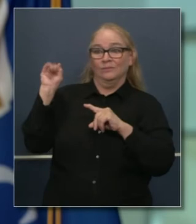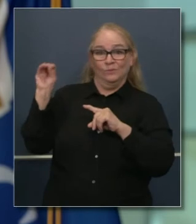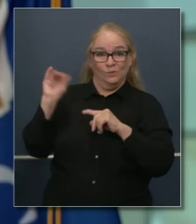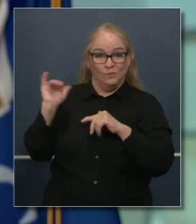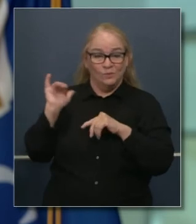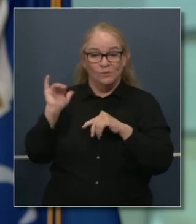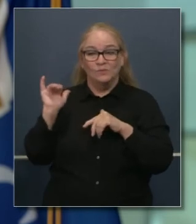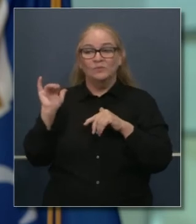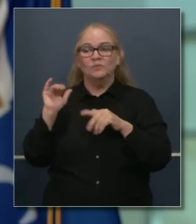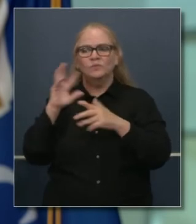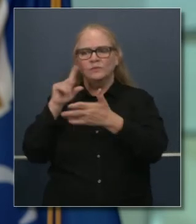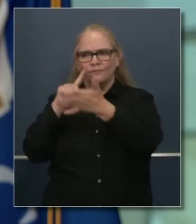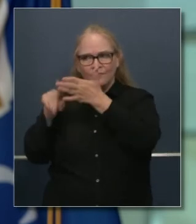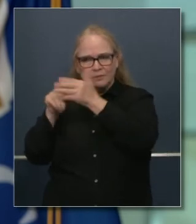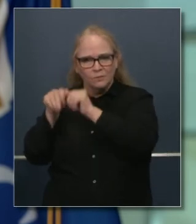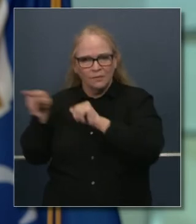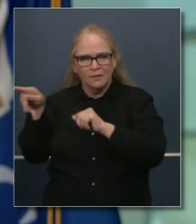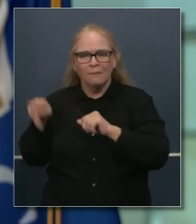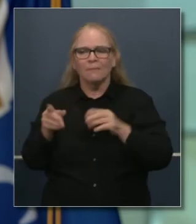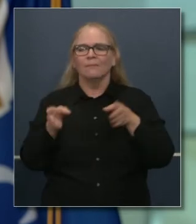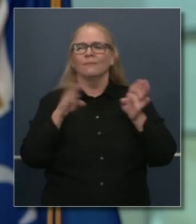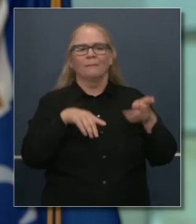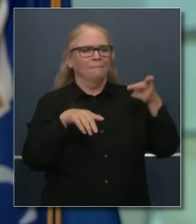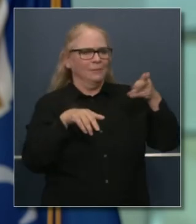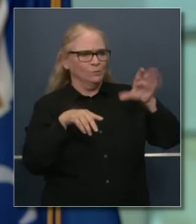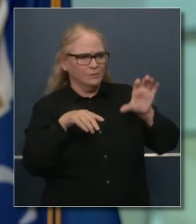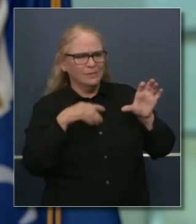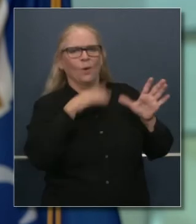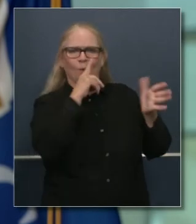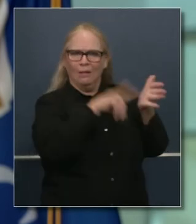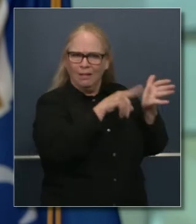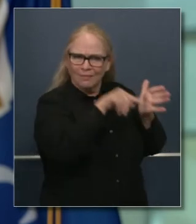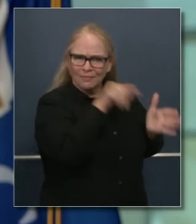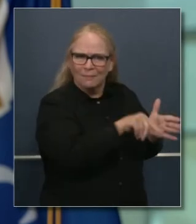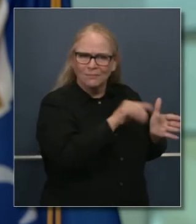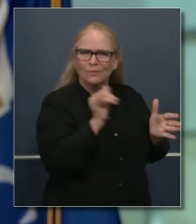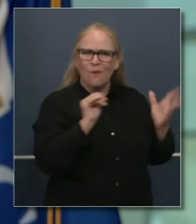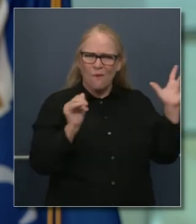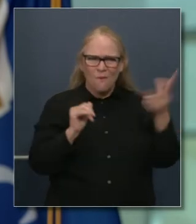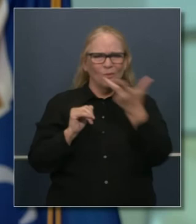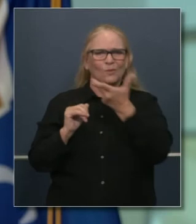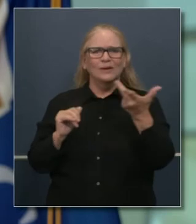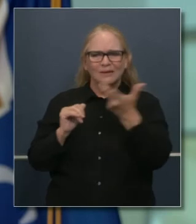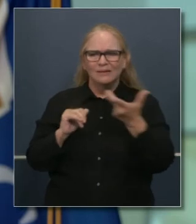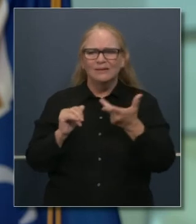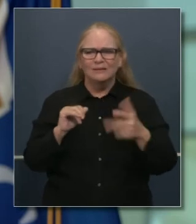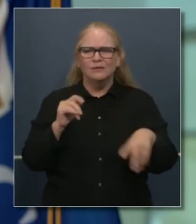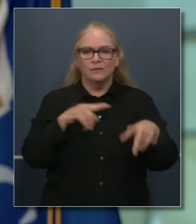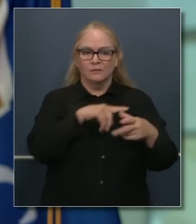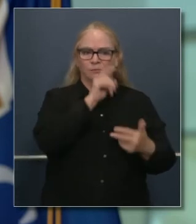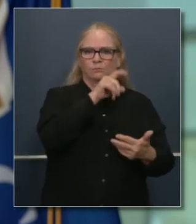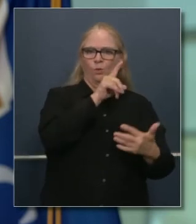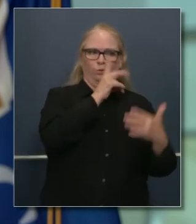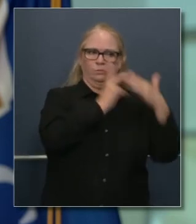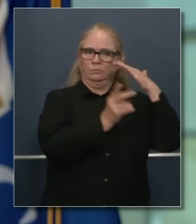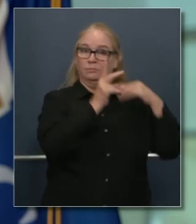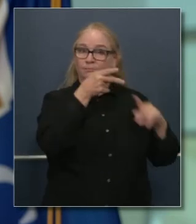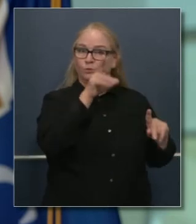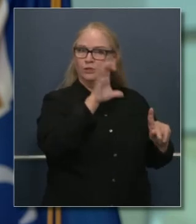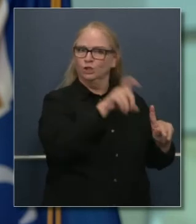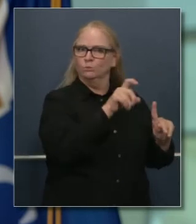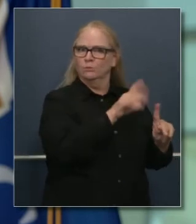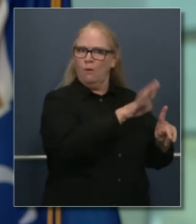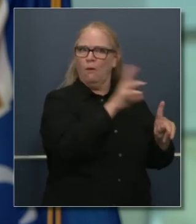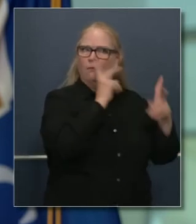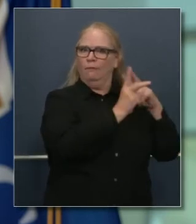estamos investigando esto y la comisión de servicios públicos de california el trabajo que han hecho en base a pronósticos en base a la aplicación